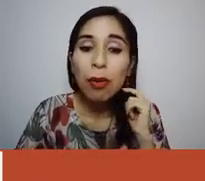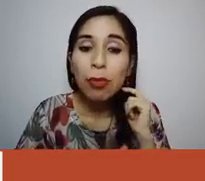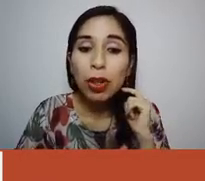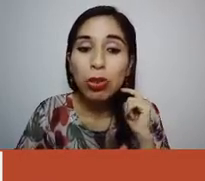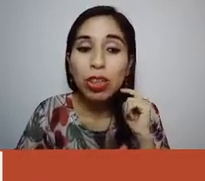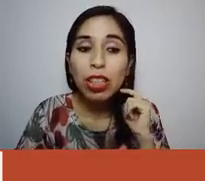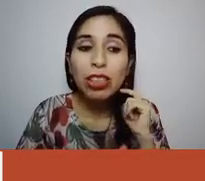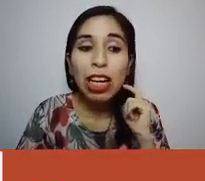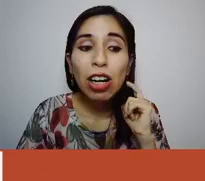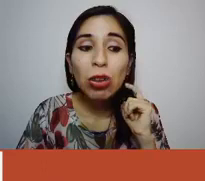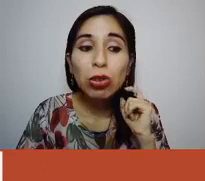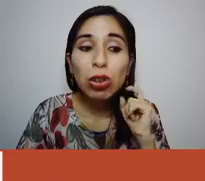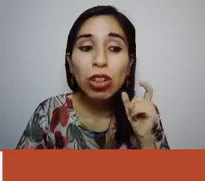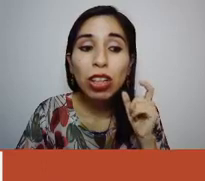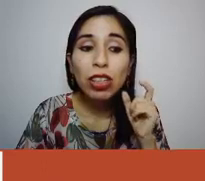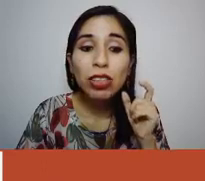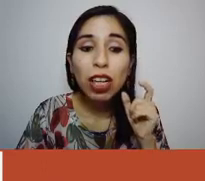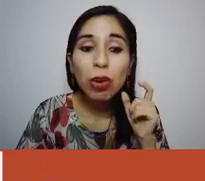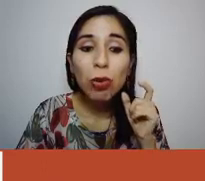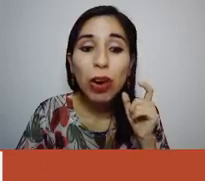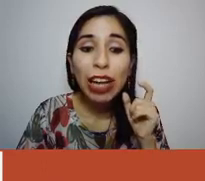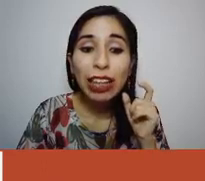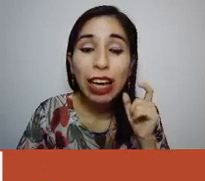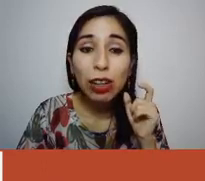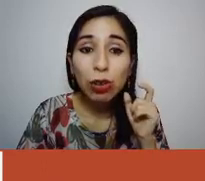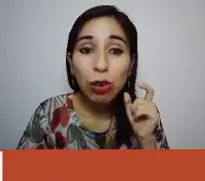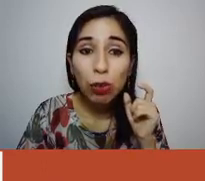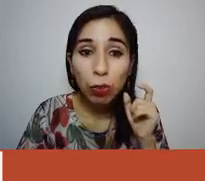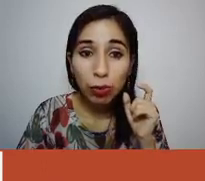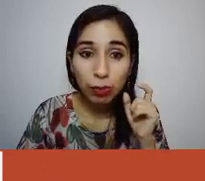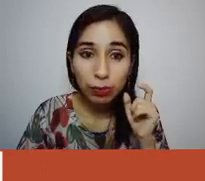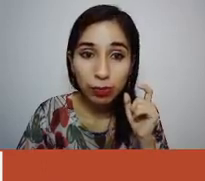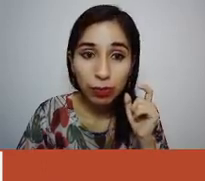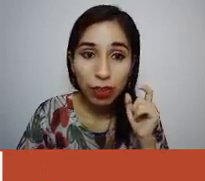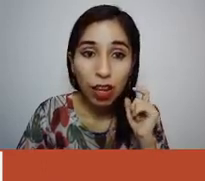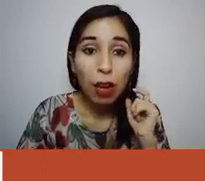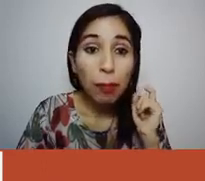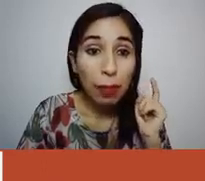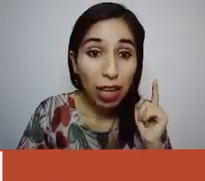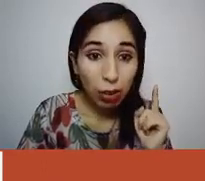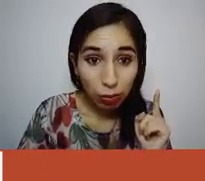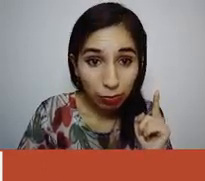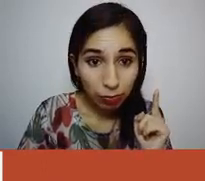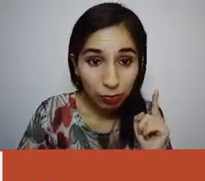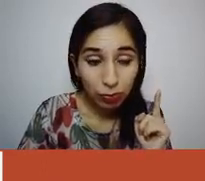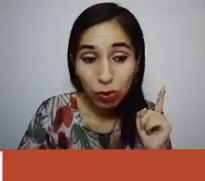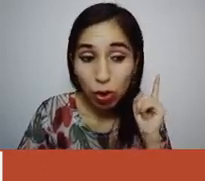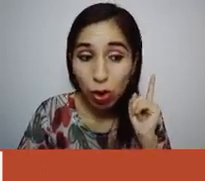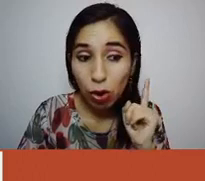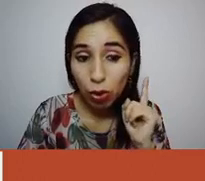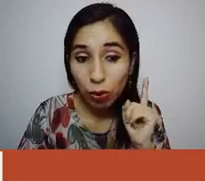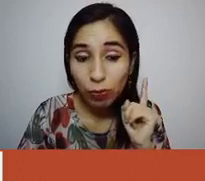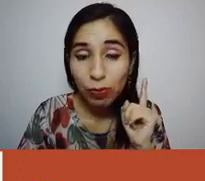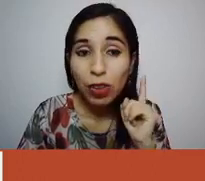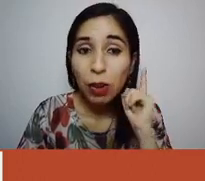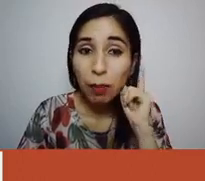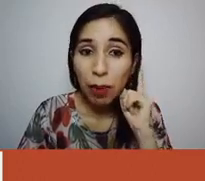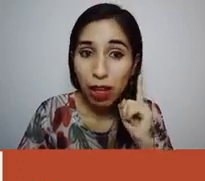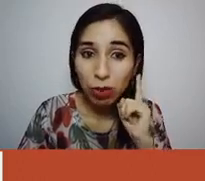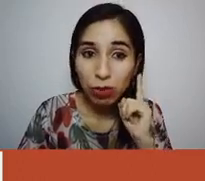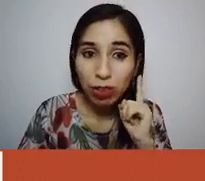voy a utilizar la opción que dice guardar como pero ojo